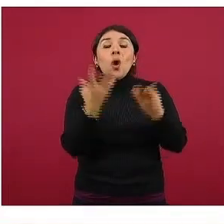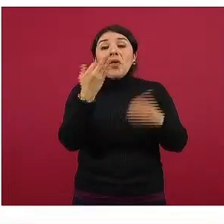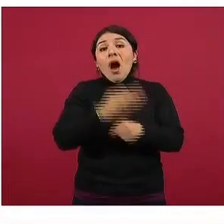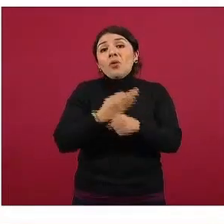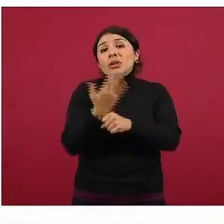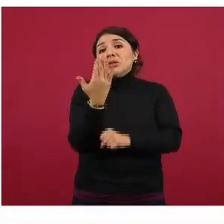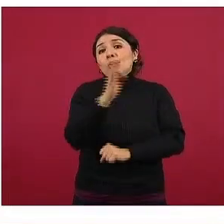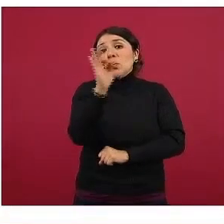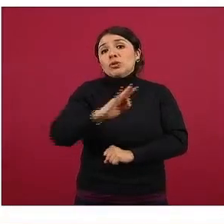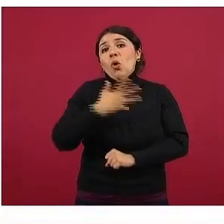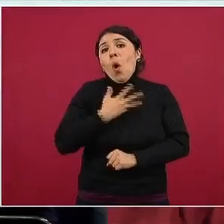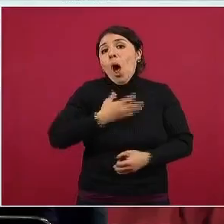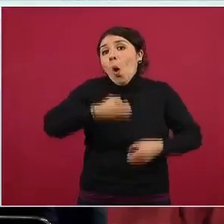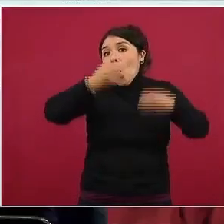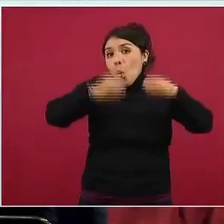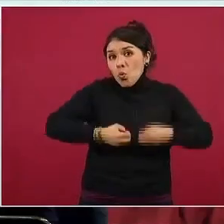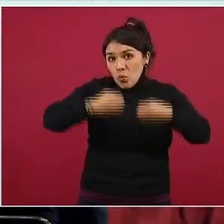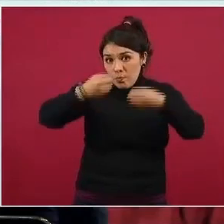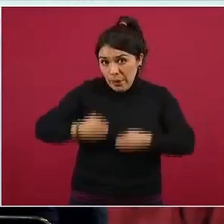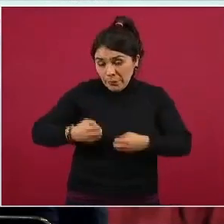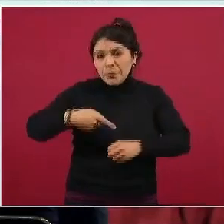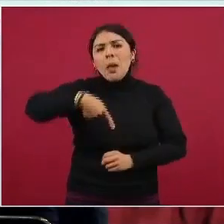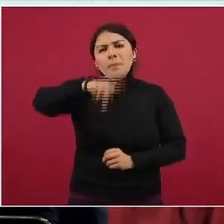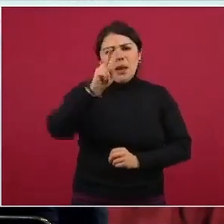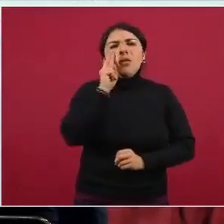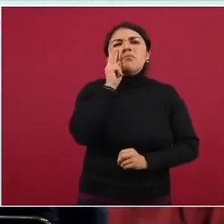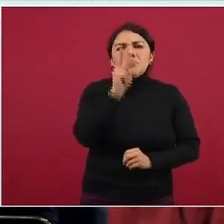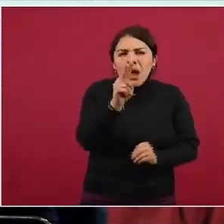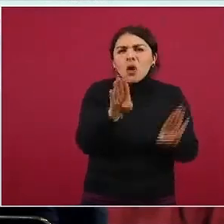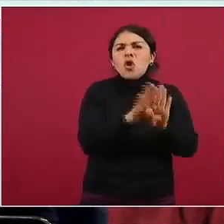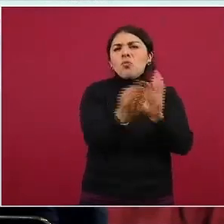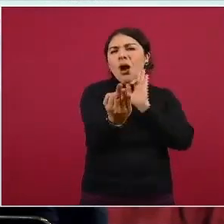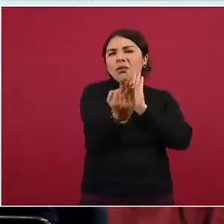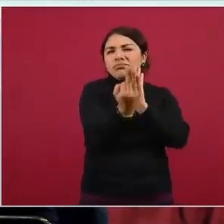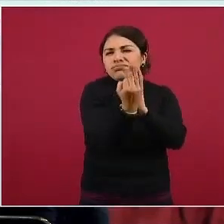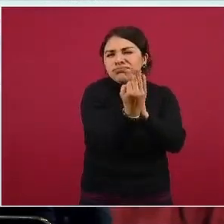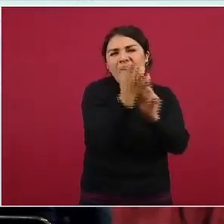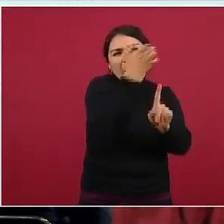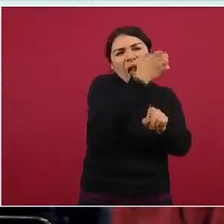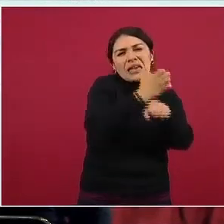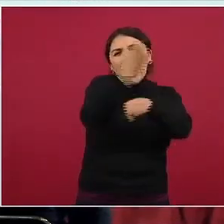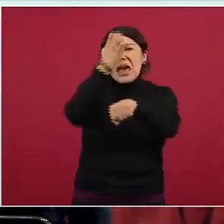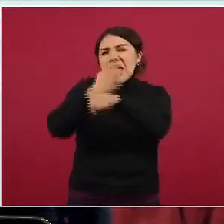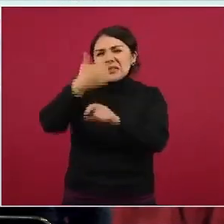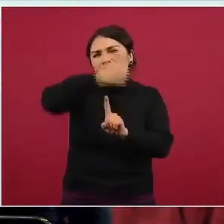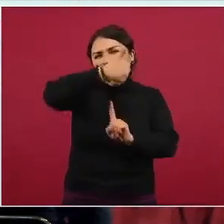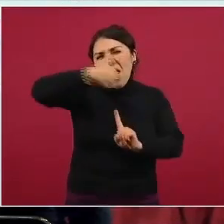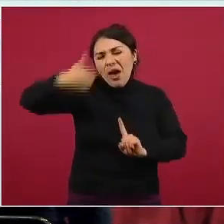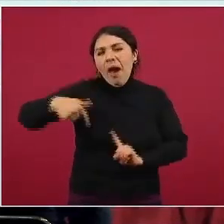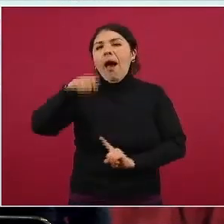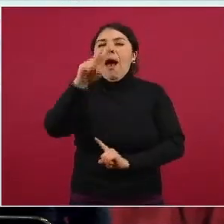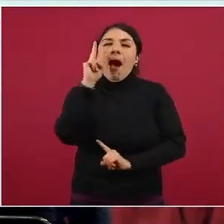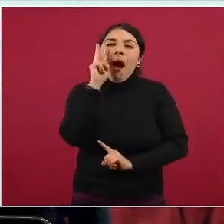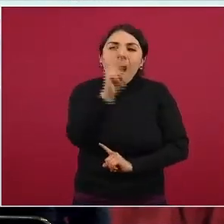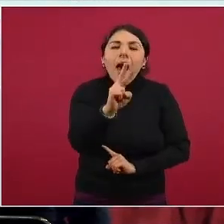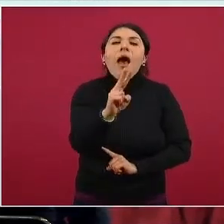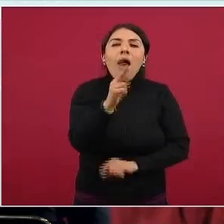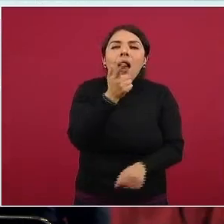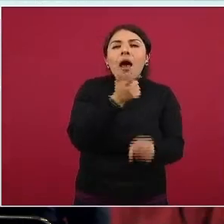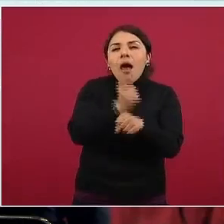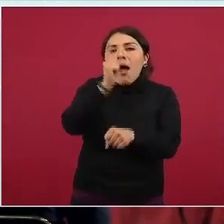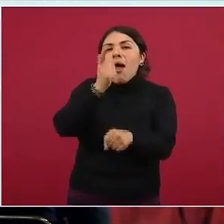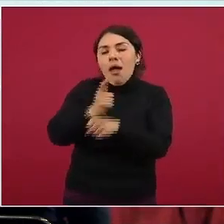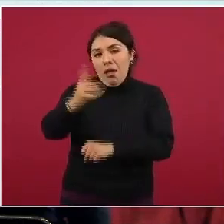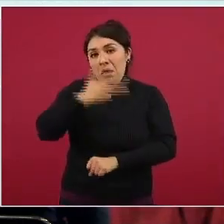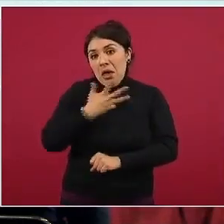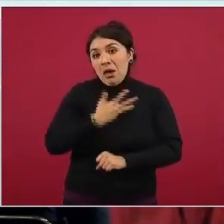nivel nacional. Pero cuando lo vemos de manera por cada una de las entidades federativas, vemos que tenemos